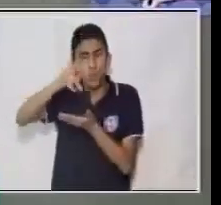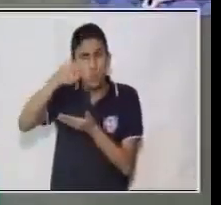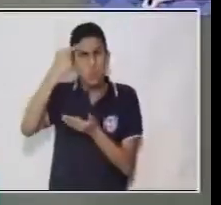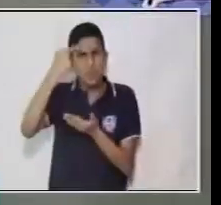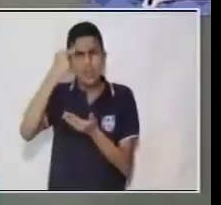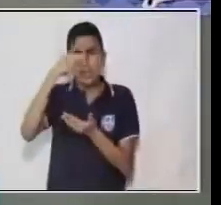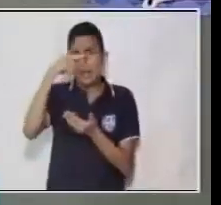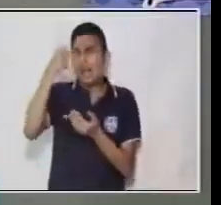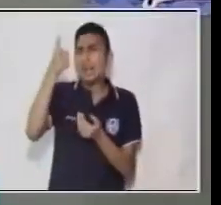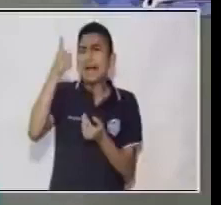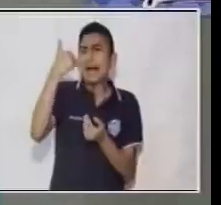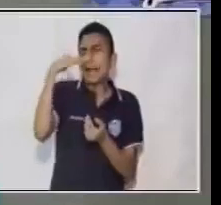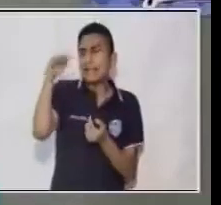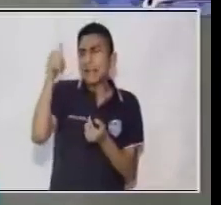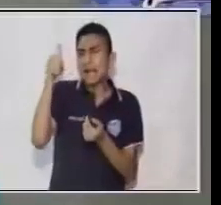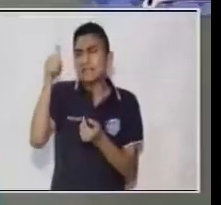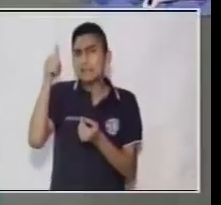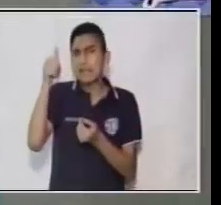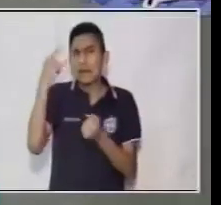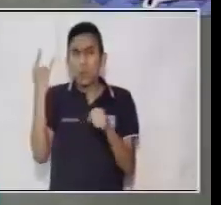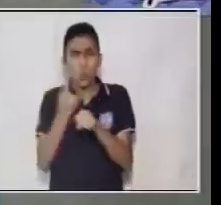sirve para